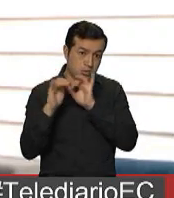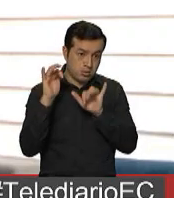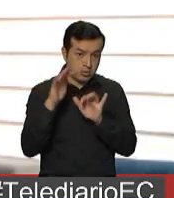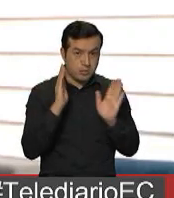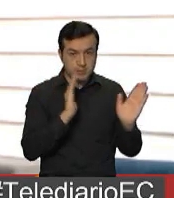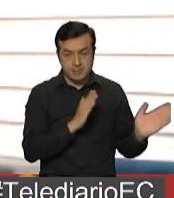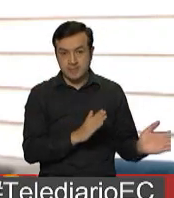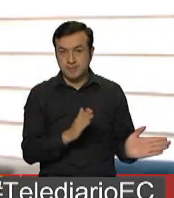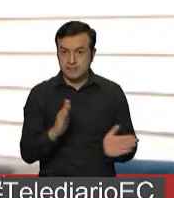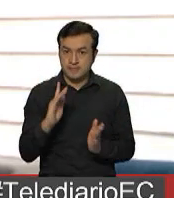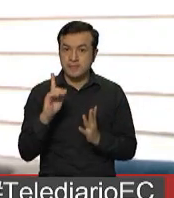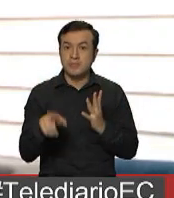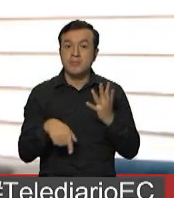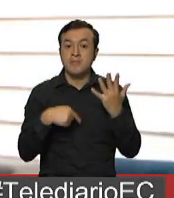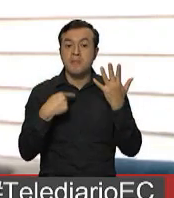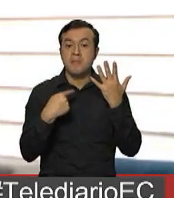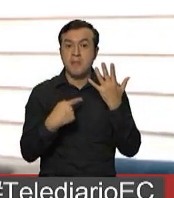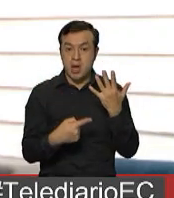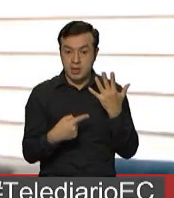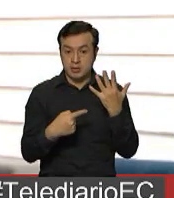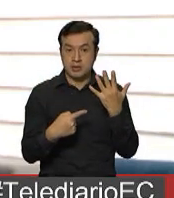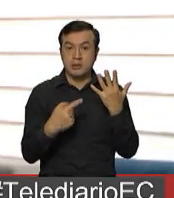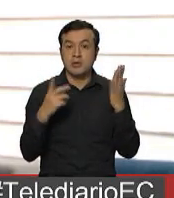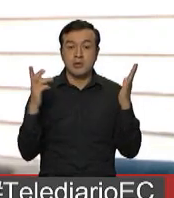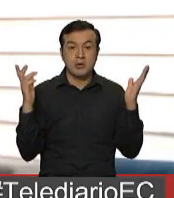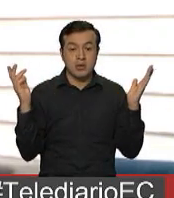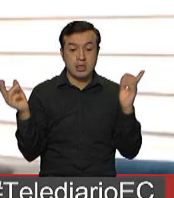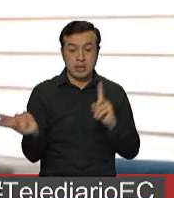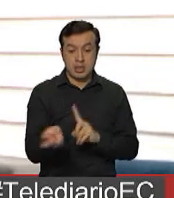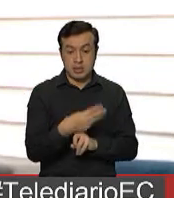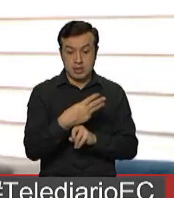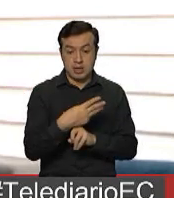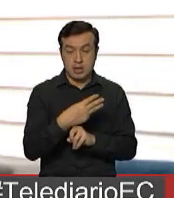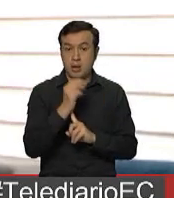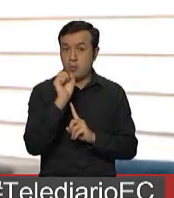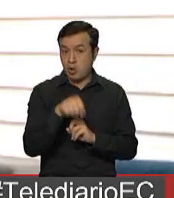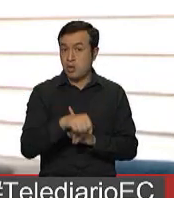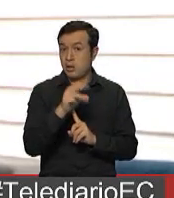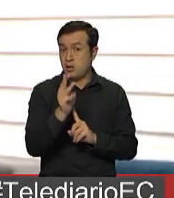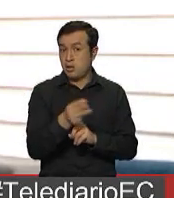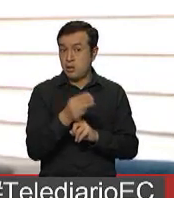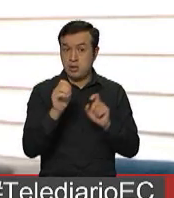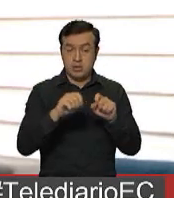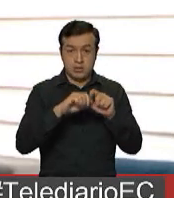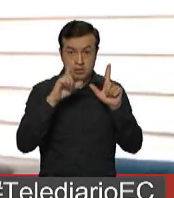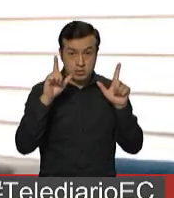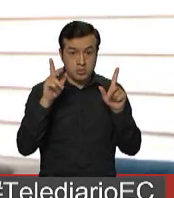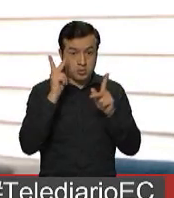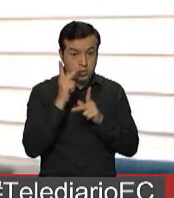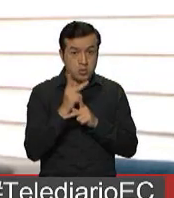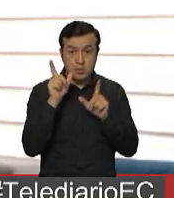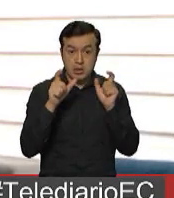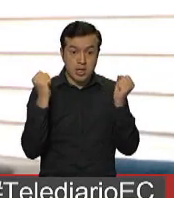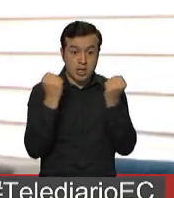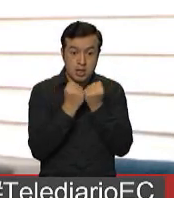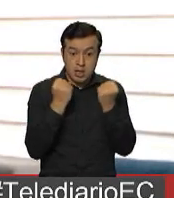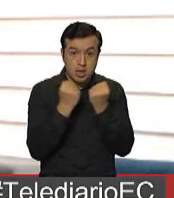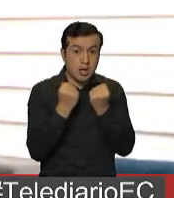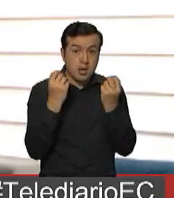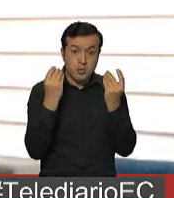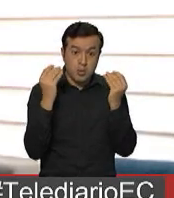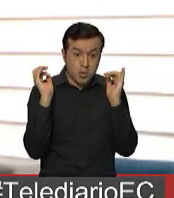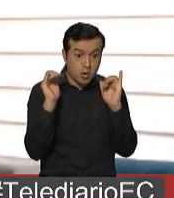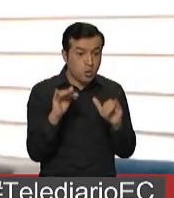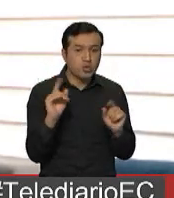estos trámites. Además, está habilitada la agencia virtual para poder justamente evitar las aglomeraciones en las agencias y que